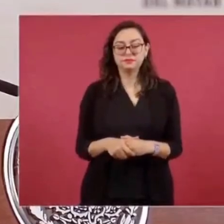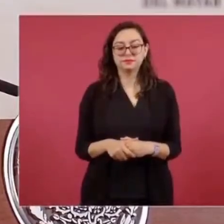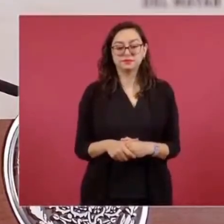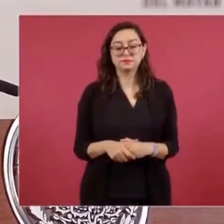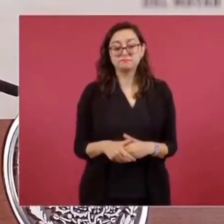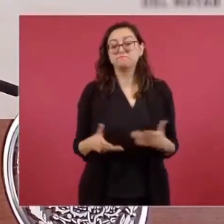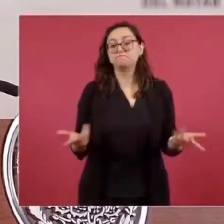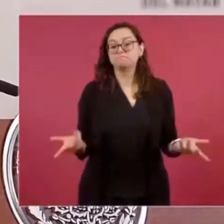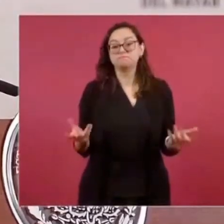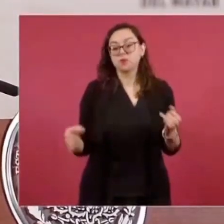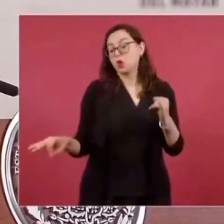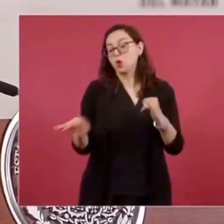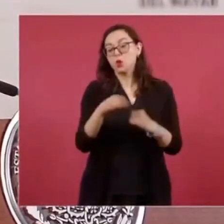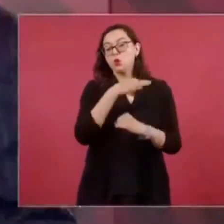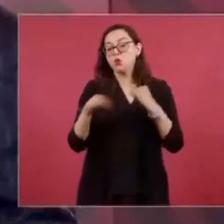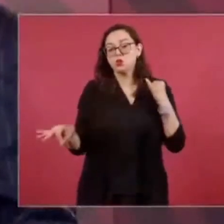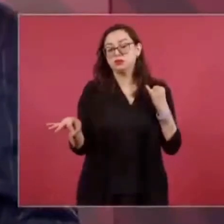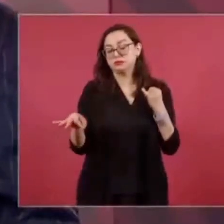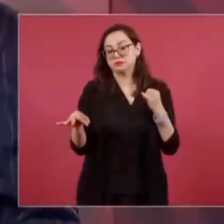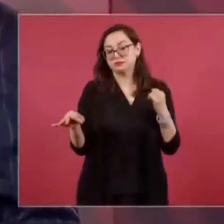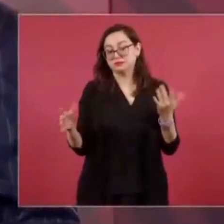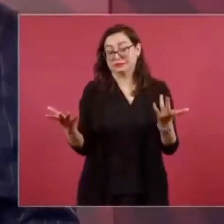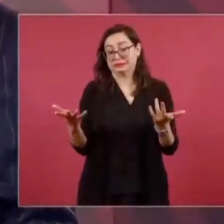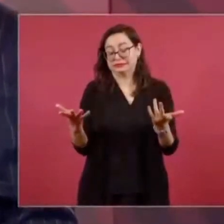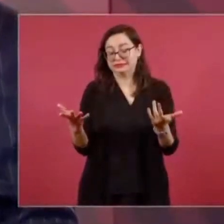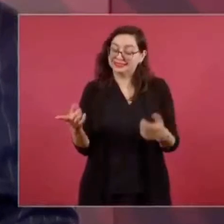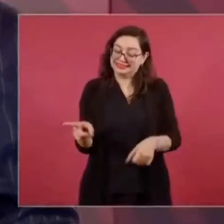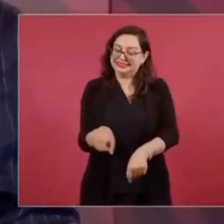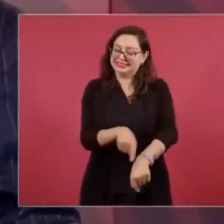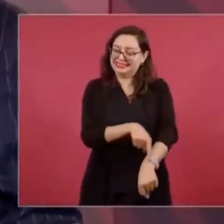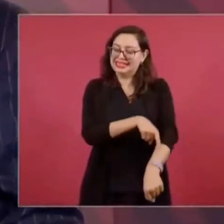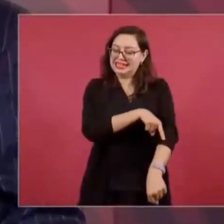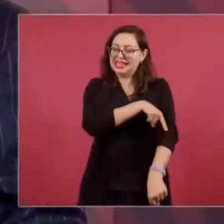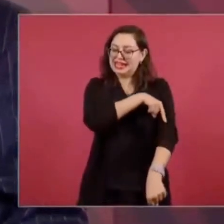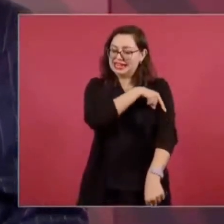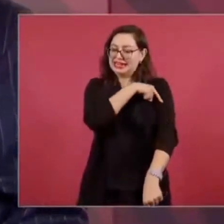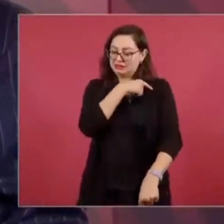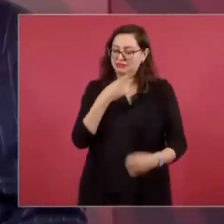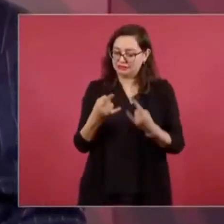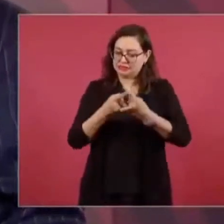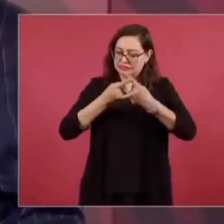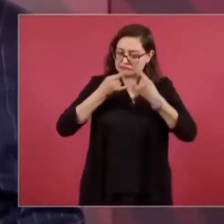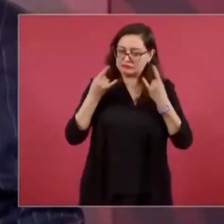Ya termino, porque pues es muy largo.